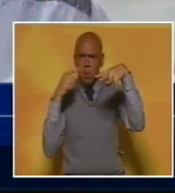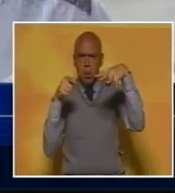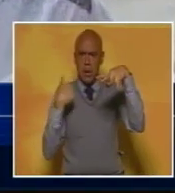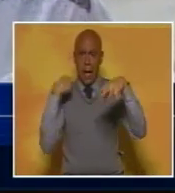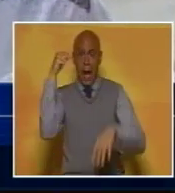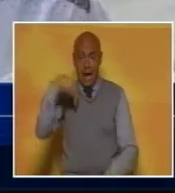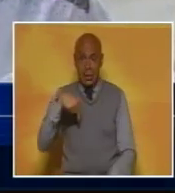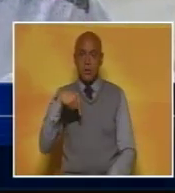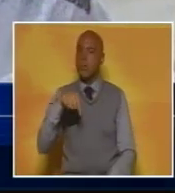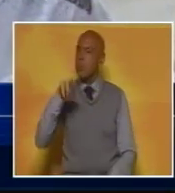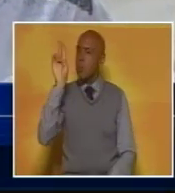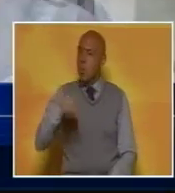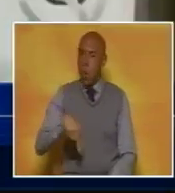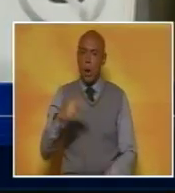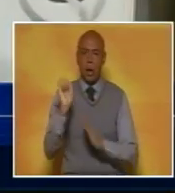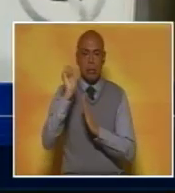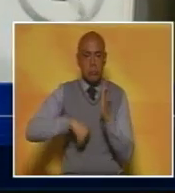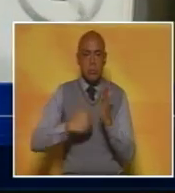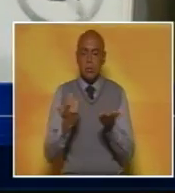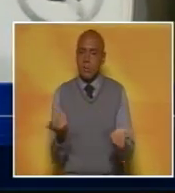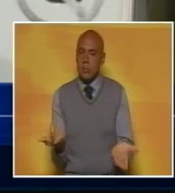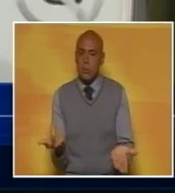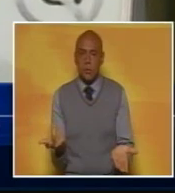nunca nos han dado un crono.